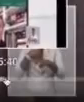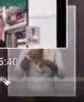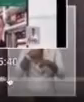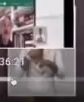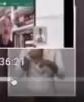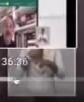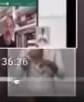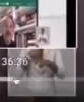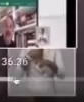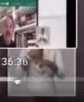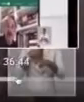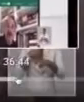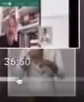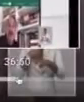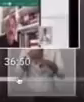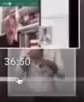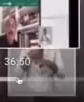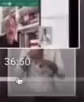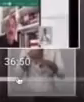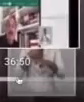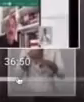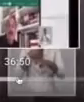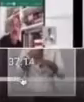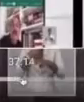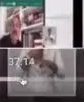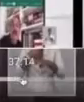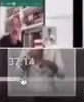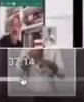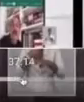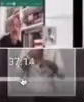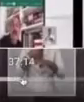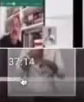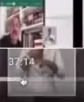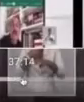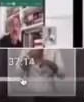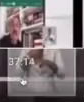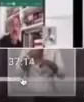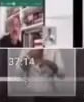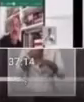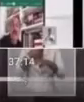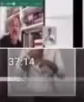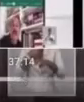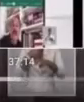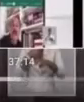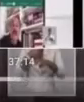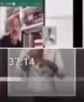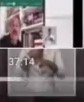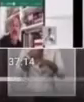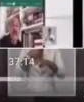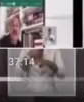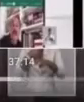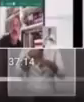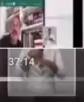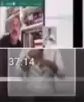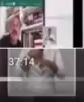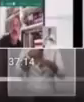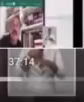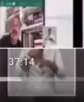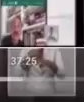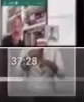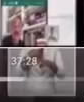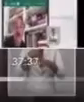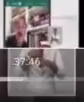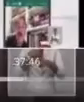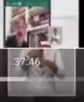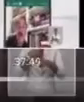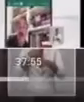lucha no violentas más efectivas está la burla y el ridiculizar el poder. Eso les quita